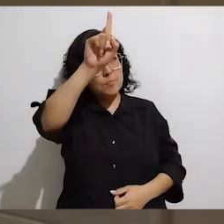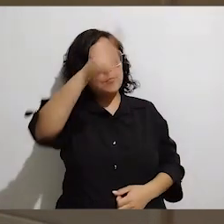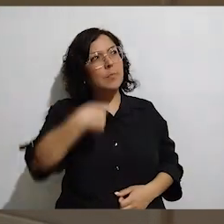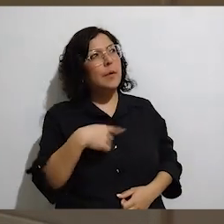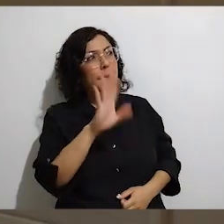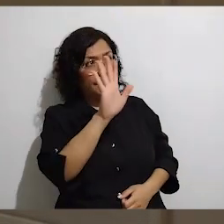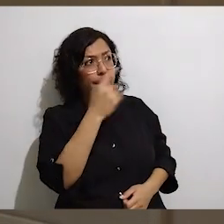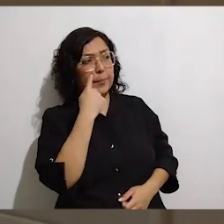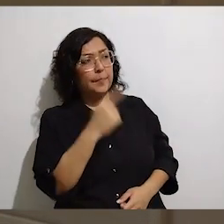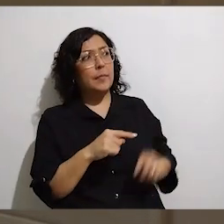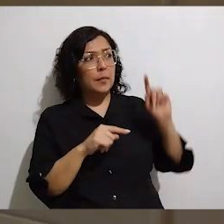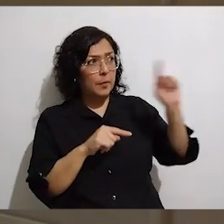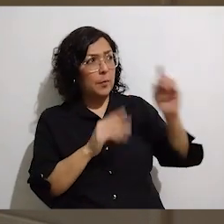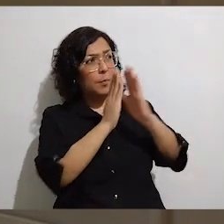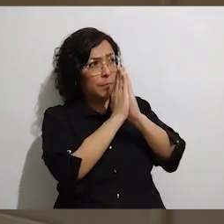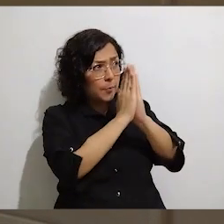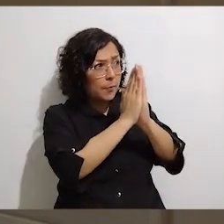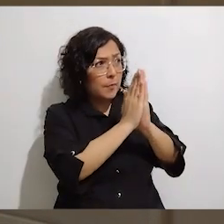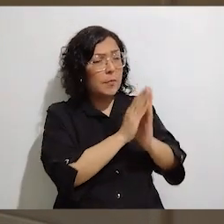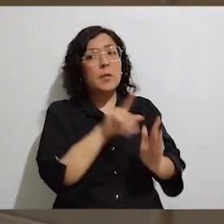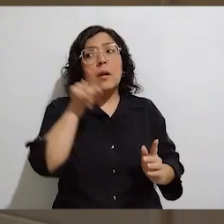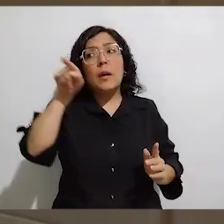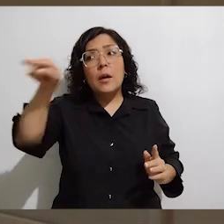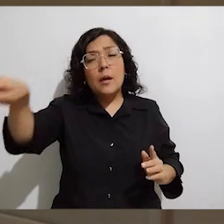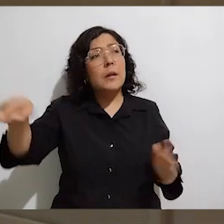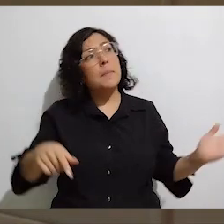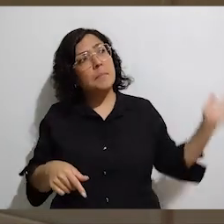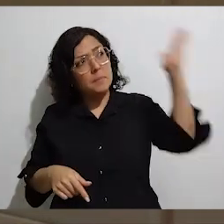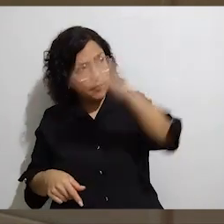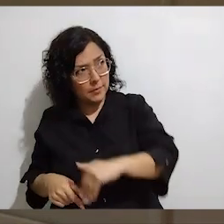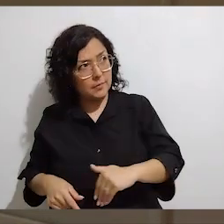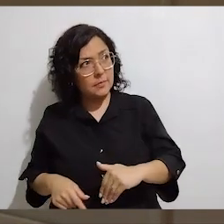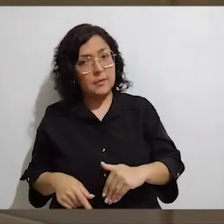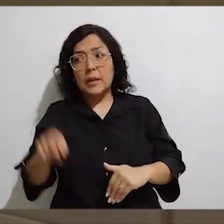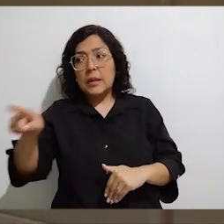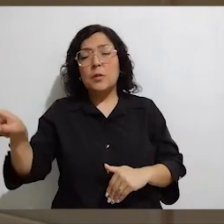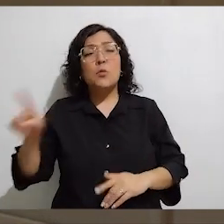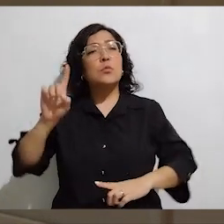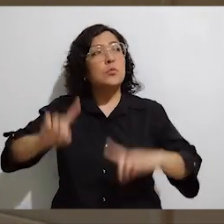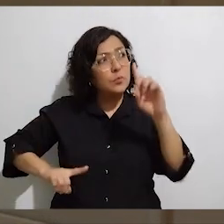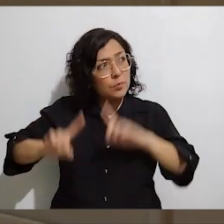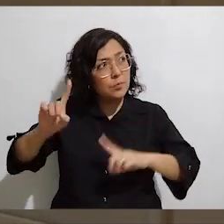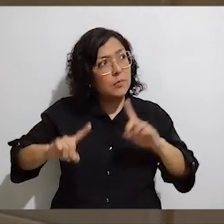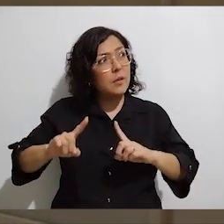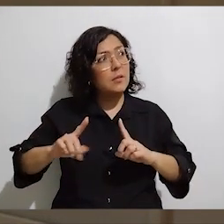público determinado acuda para que la ciudadanía le exprese sus dudas, le exprese sus